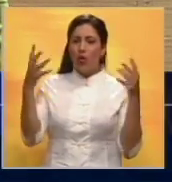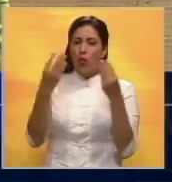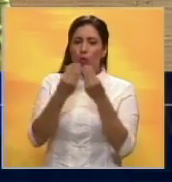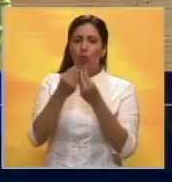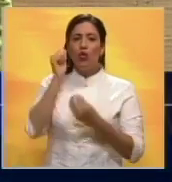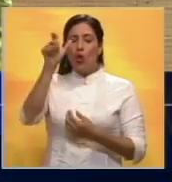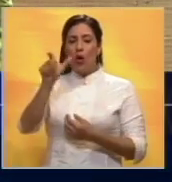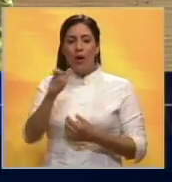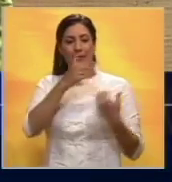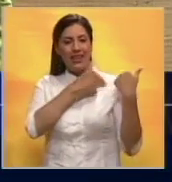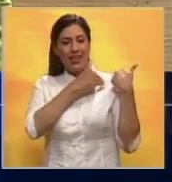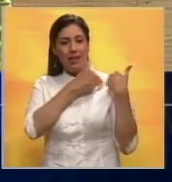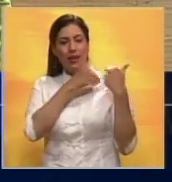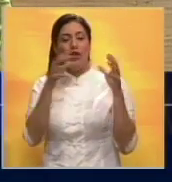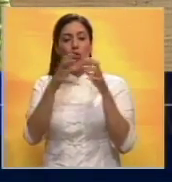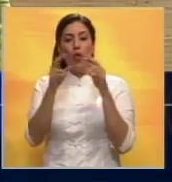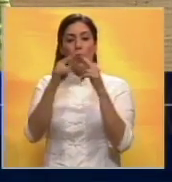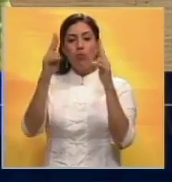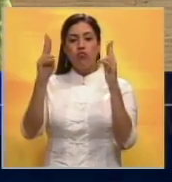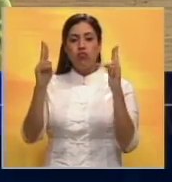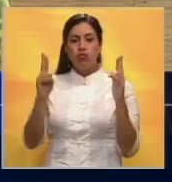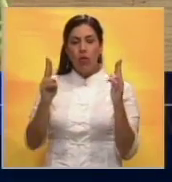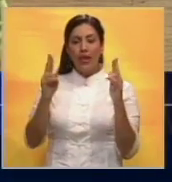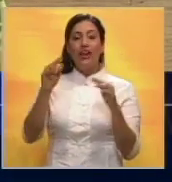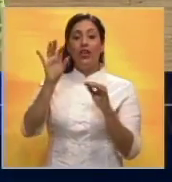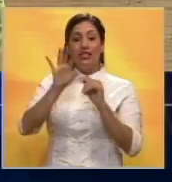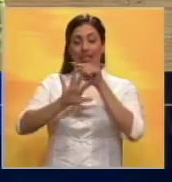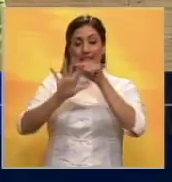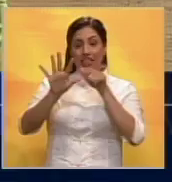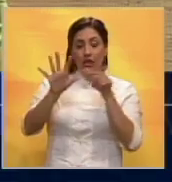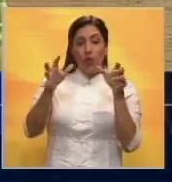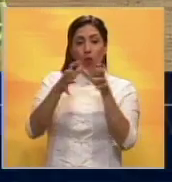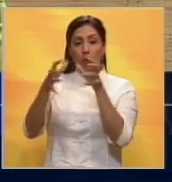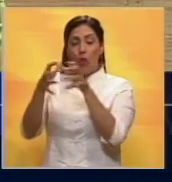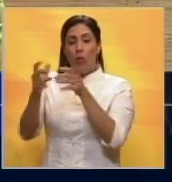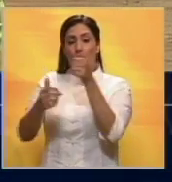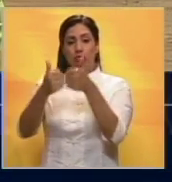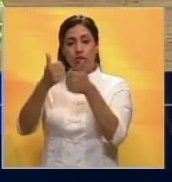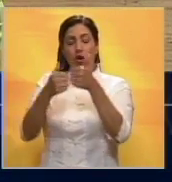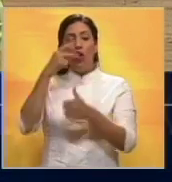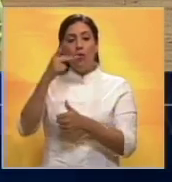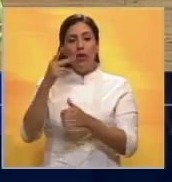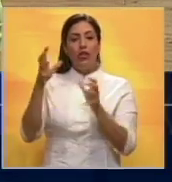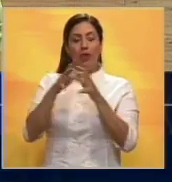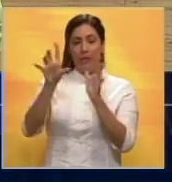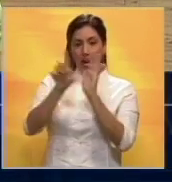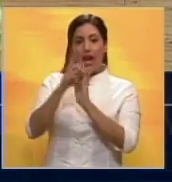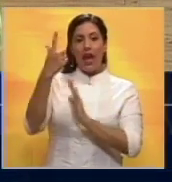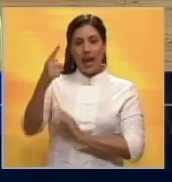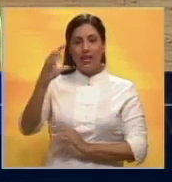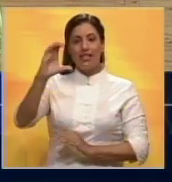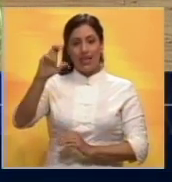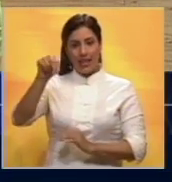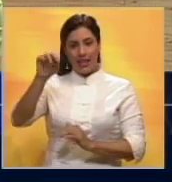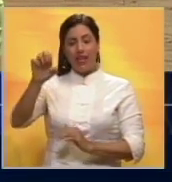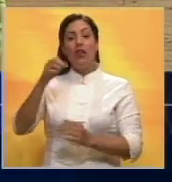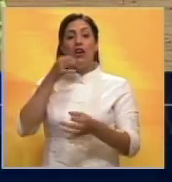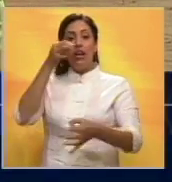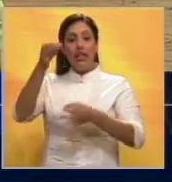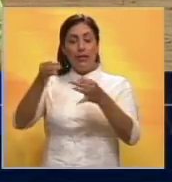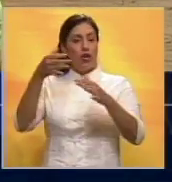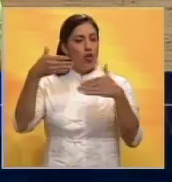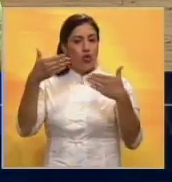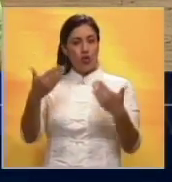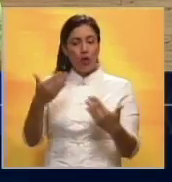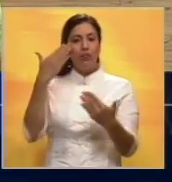a Irán gavidia representante del partido puente uno de los cinco partidos legalizados por el consejo nacional electoral quien se pronuncia